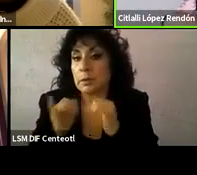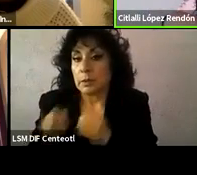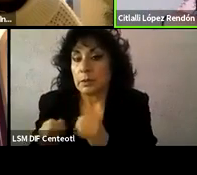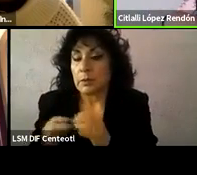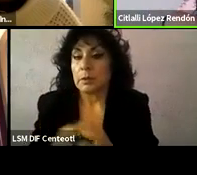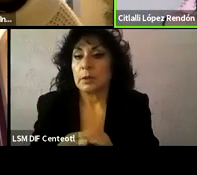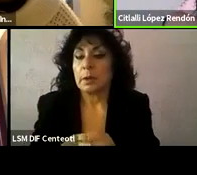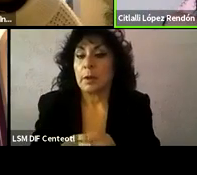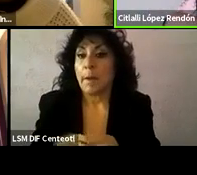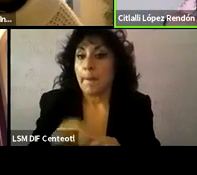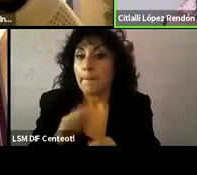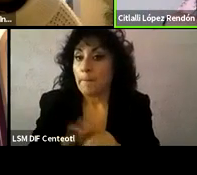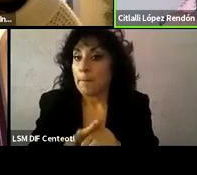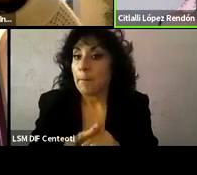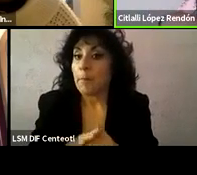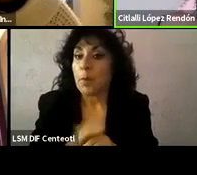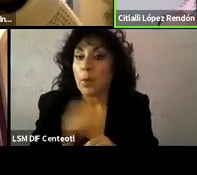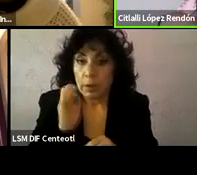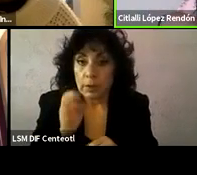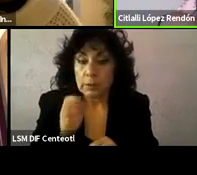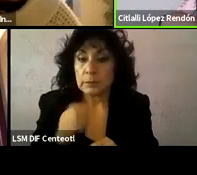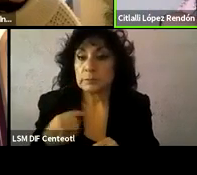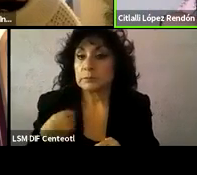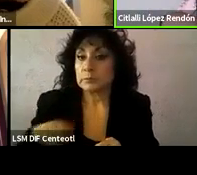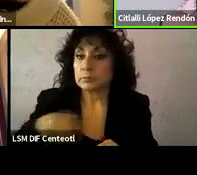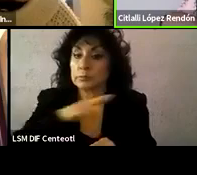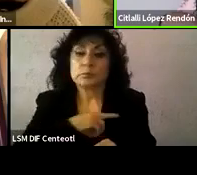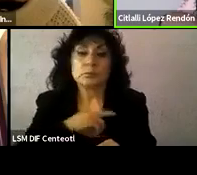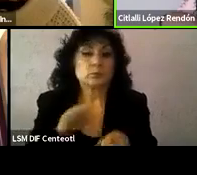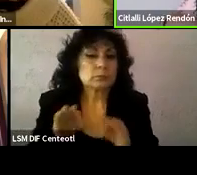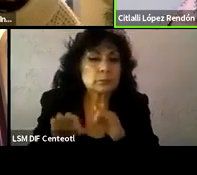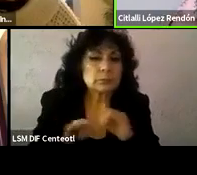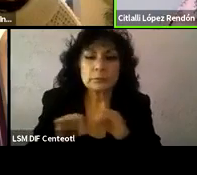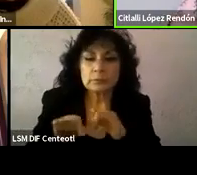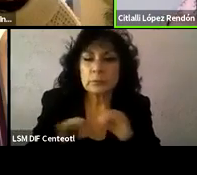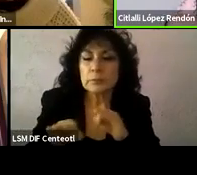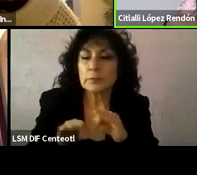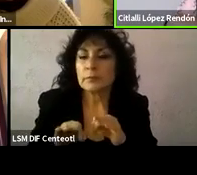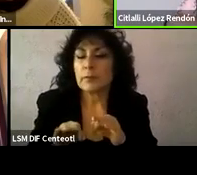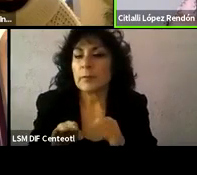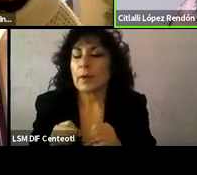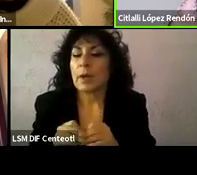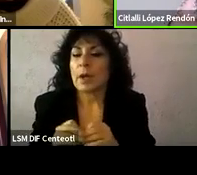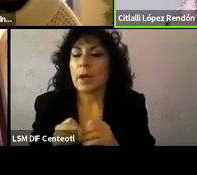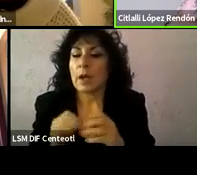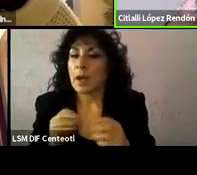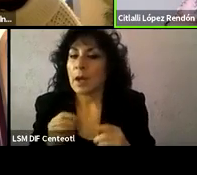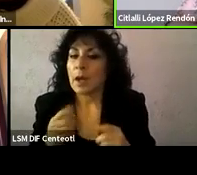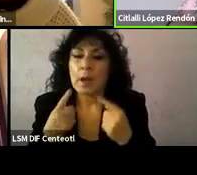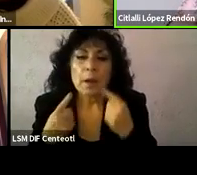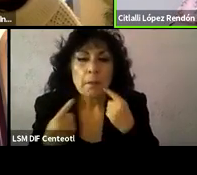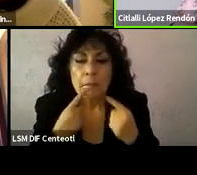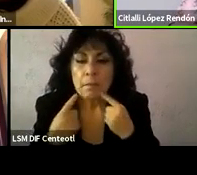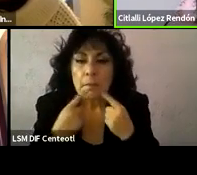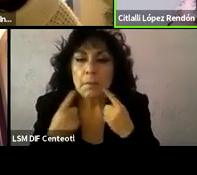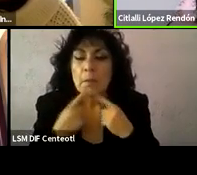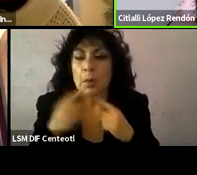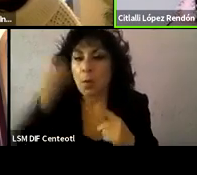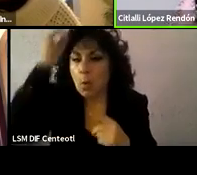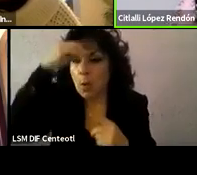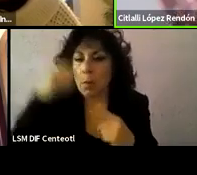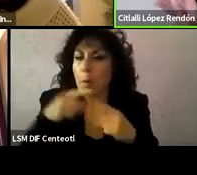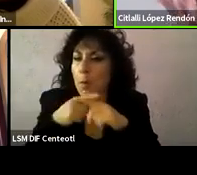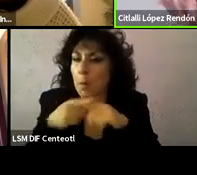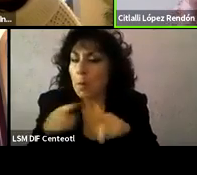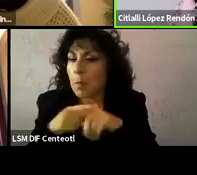de conflictos, pues justo trabajamos desde ahí, ¿no? Desde reconocer que ese encuentro de opiniones distintas puede